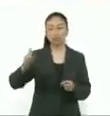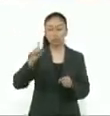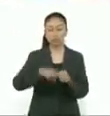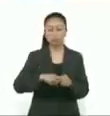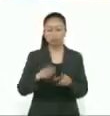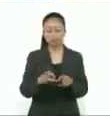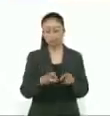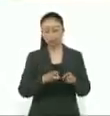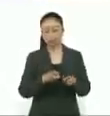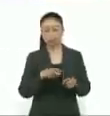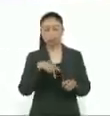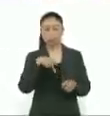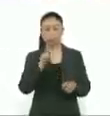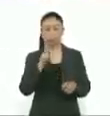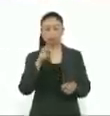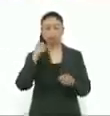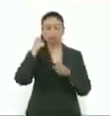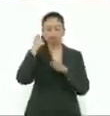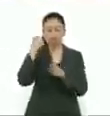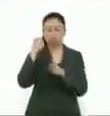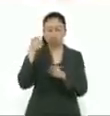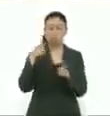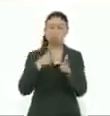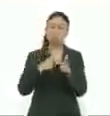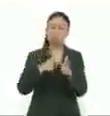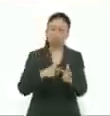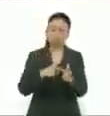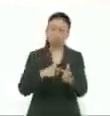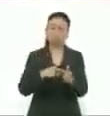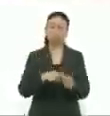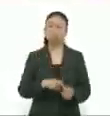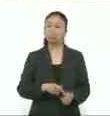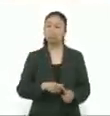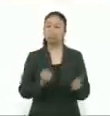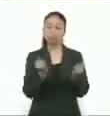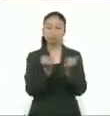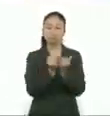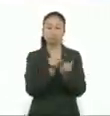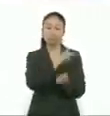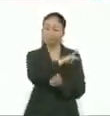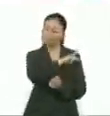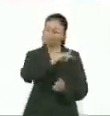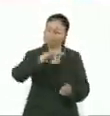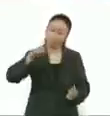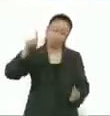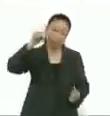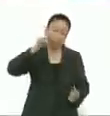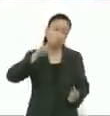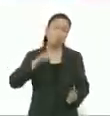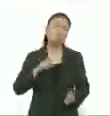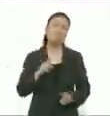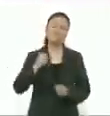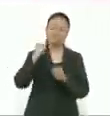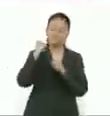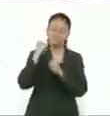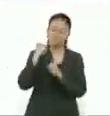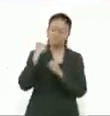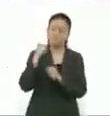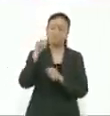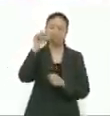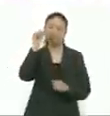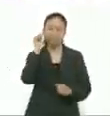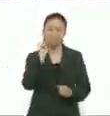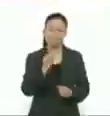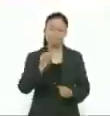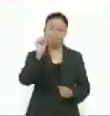de luchar, así como somos todas las mujeres. Nunca dejamos de luchar por